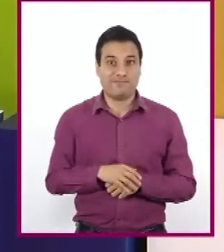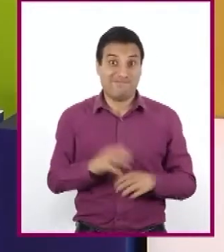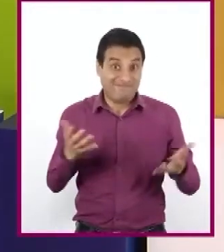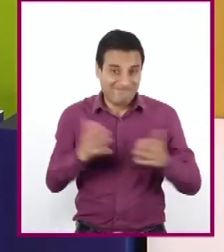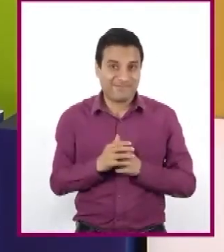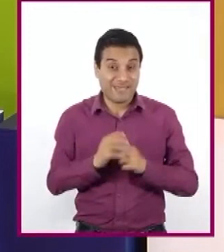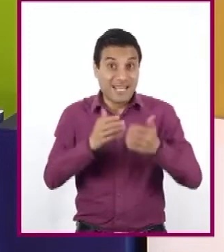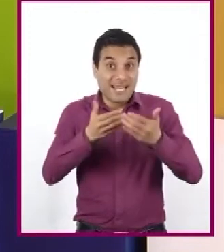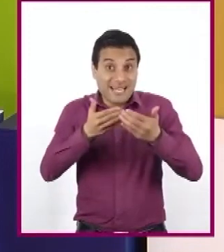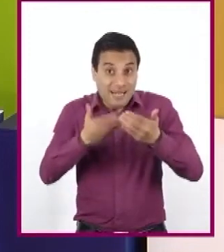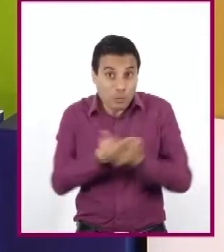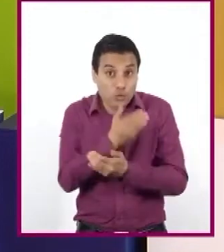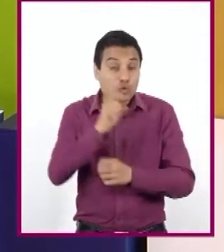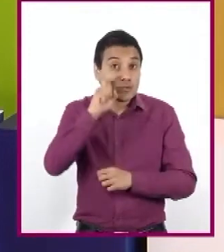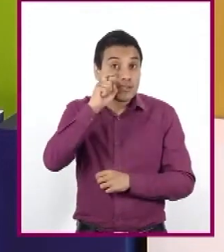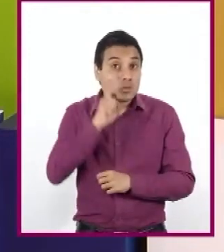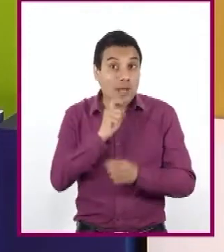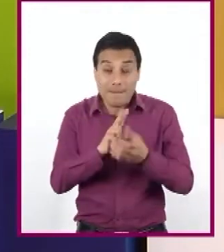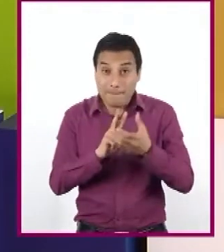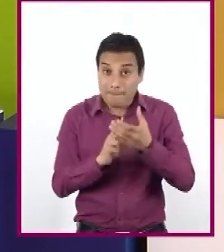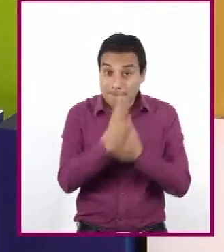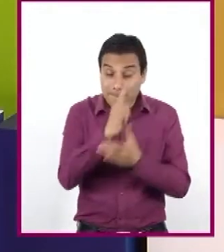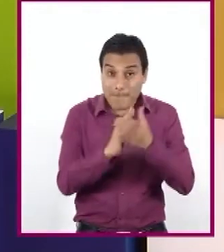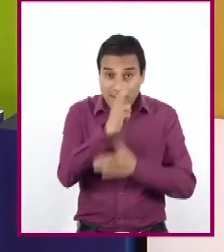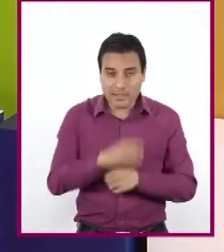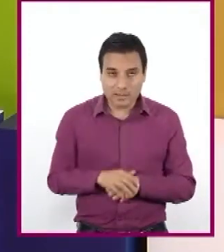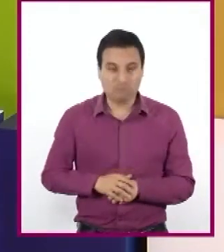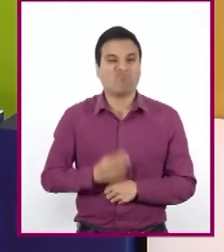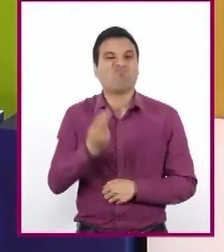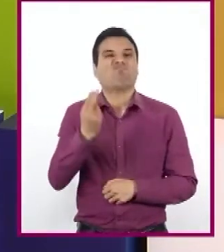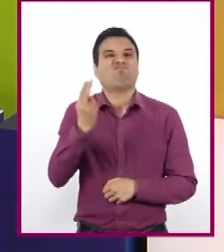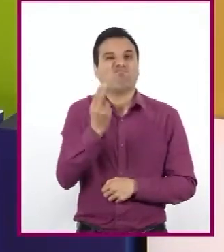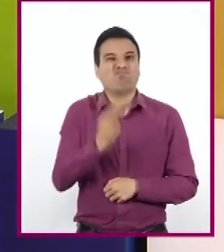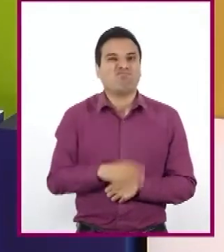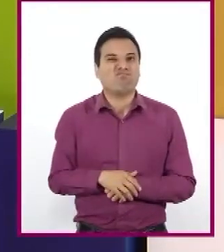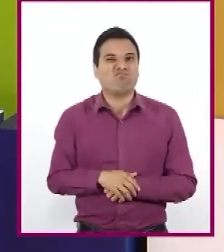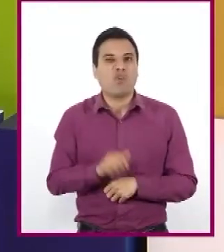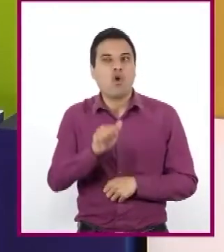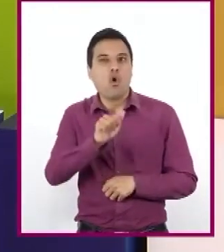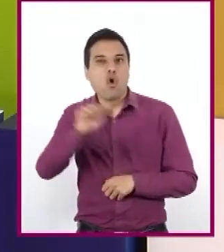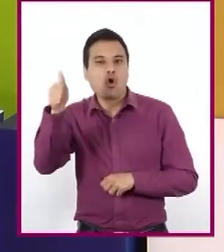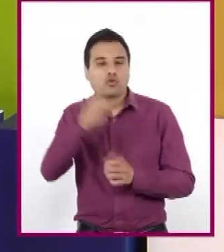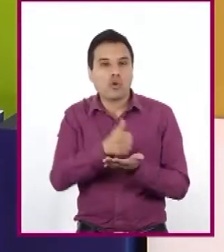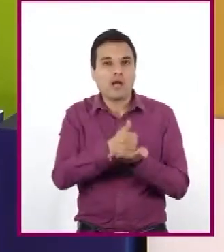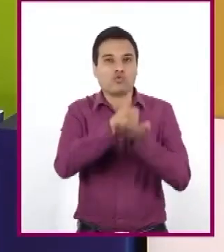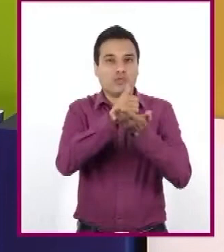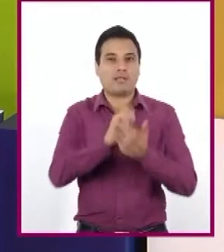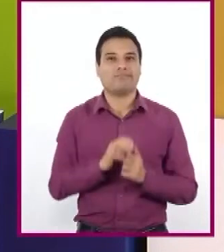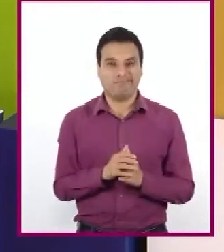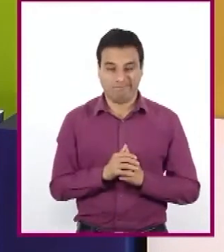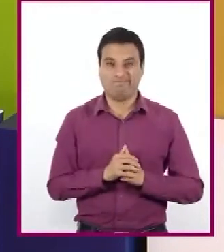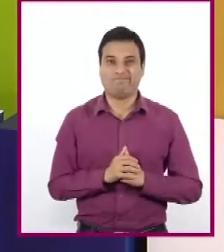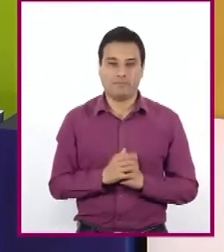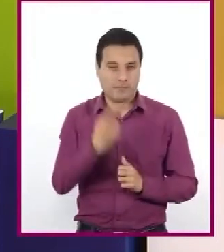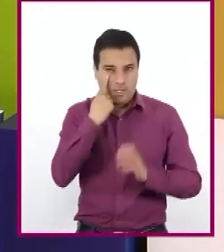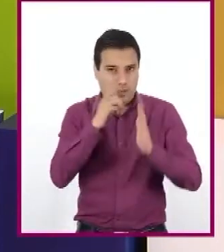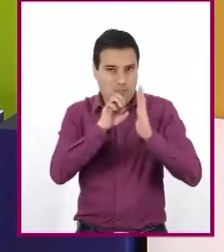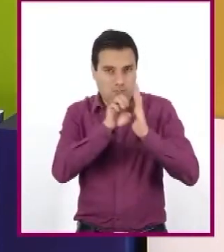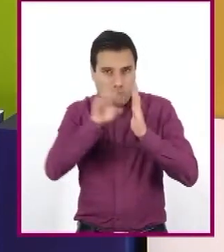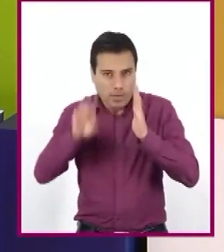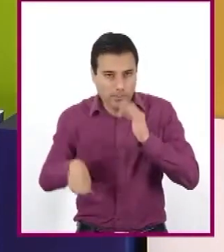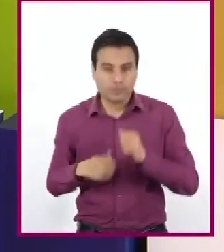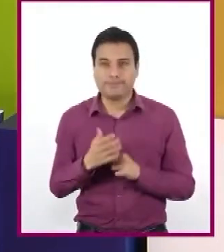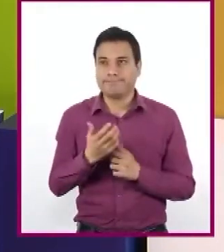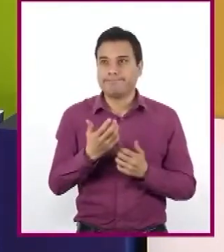sexual de las plantas generalmente se necesita la intervención de otros organismos para que se pueda llevar a cabo. Por ejemplo,